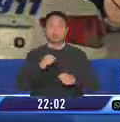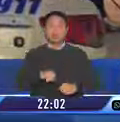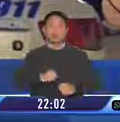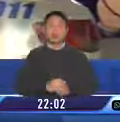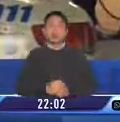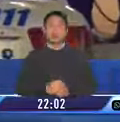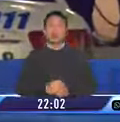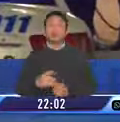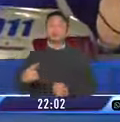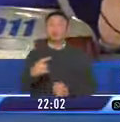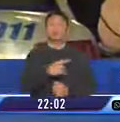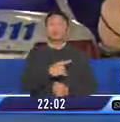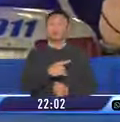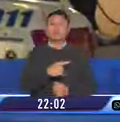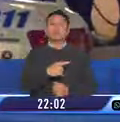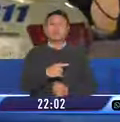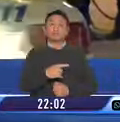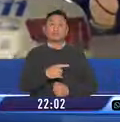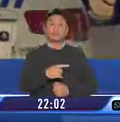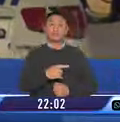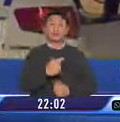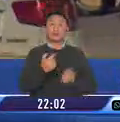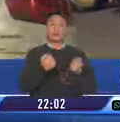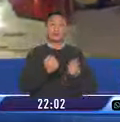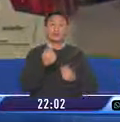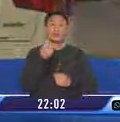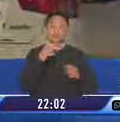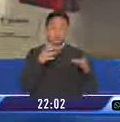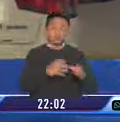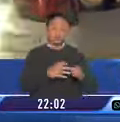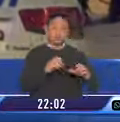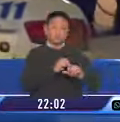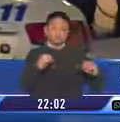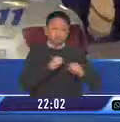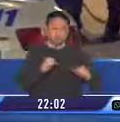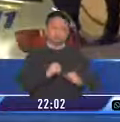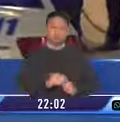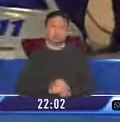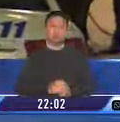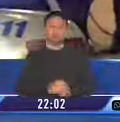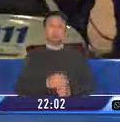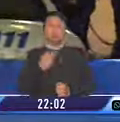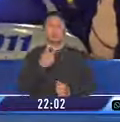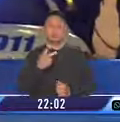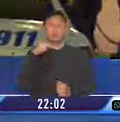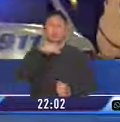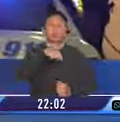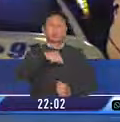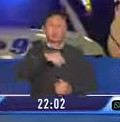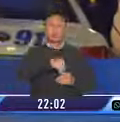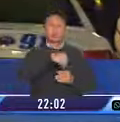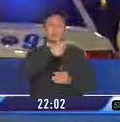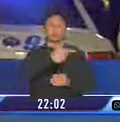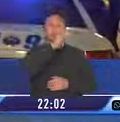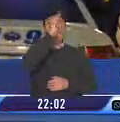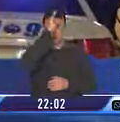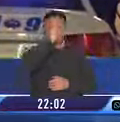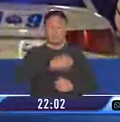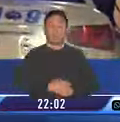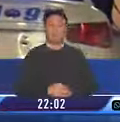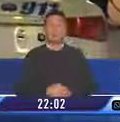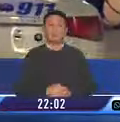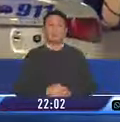realizó una detonación controlada de un artefacto explosivo también en los exteriores de este sitio.